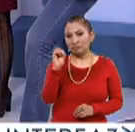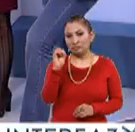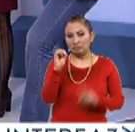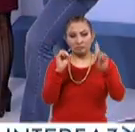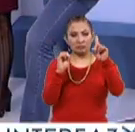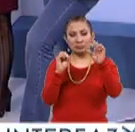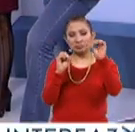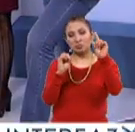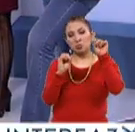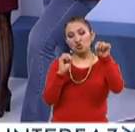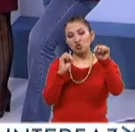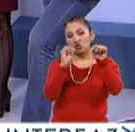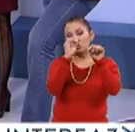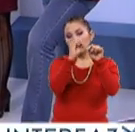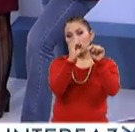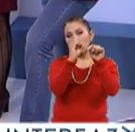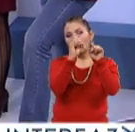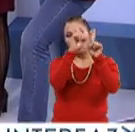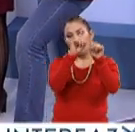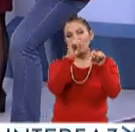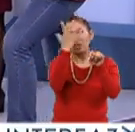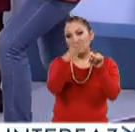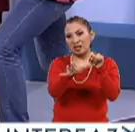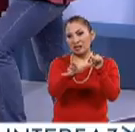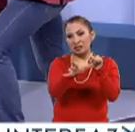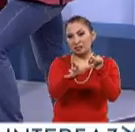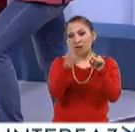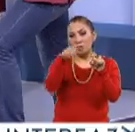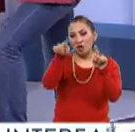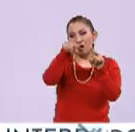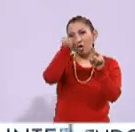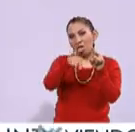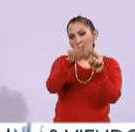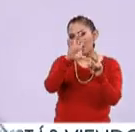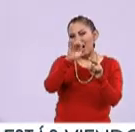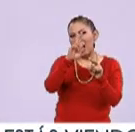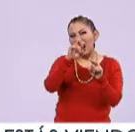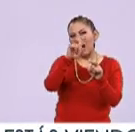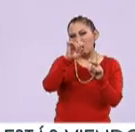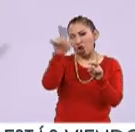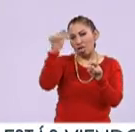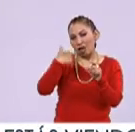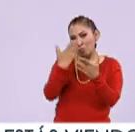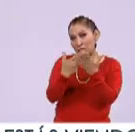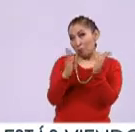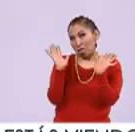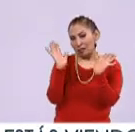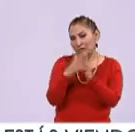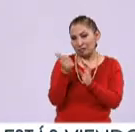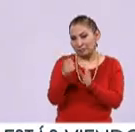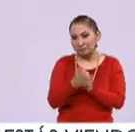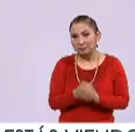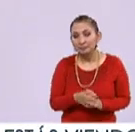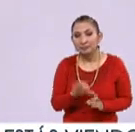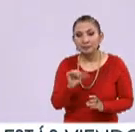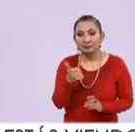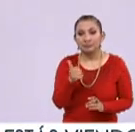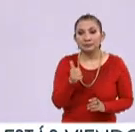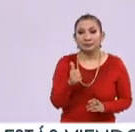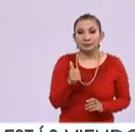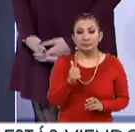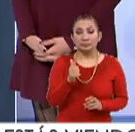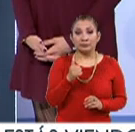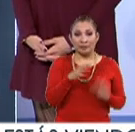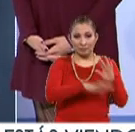Uh-huh. Este garabato estoy poniéndolo como si fuese un caracol en mi diseño artístico. El 11 en